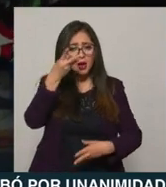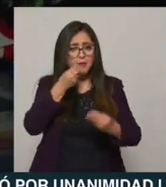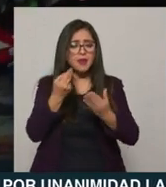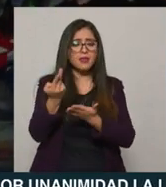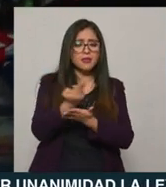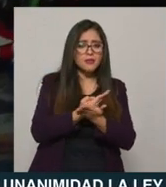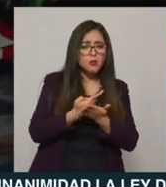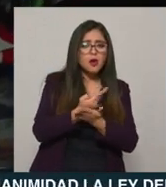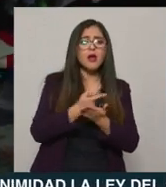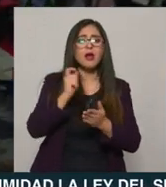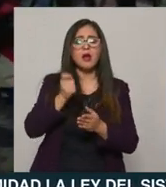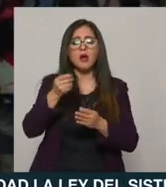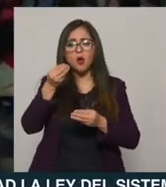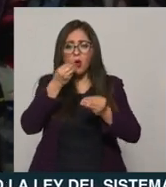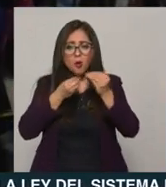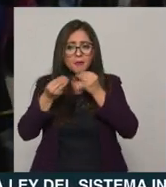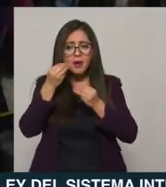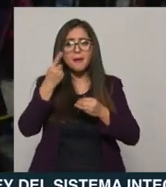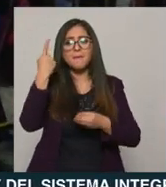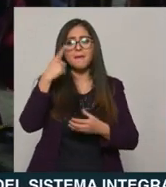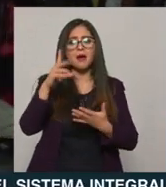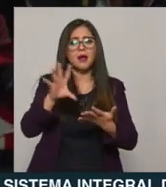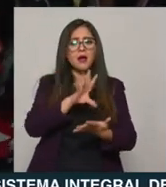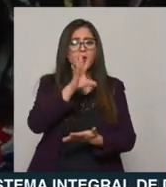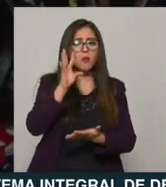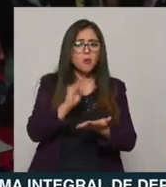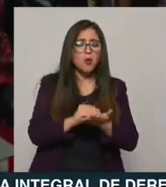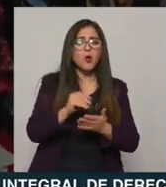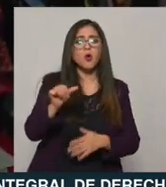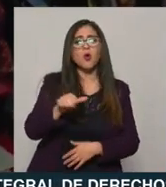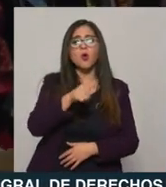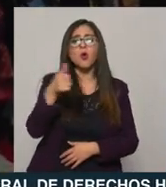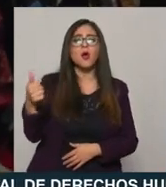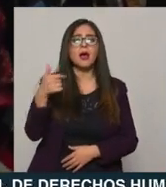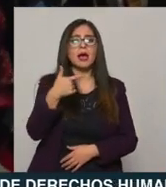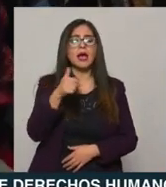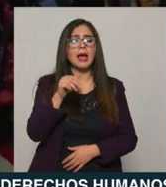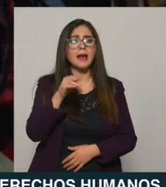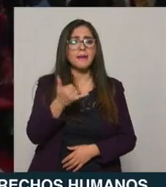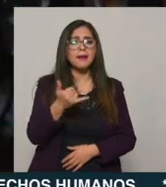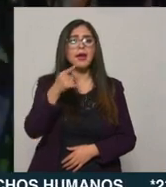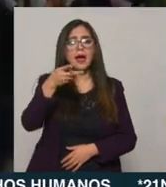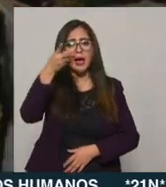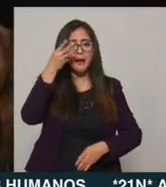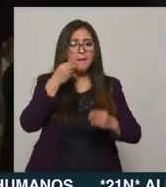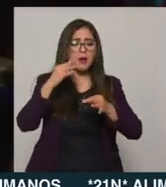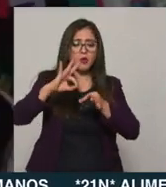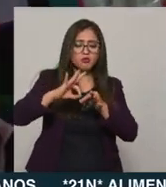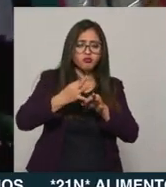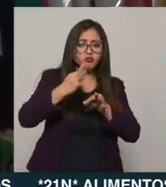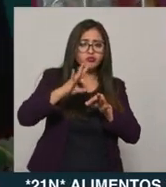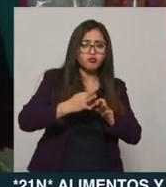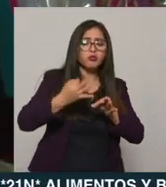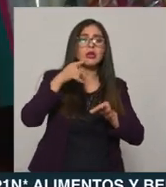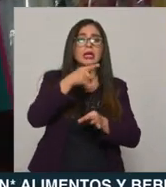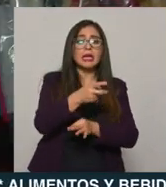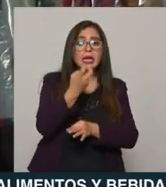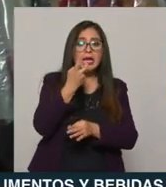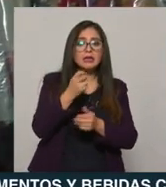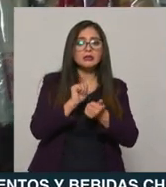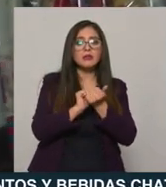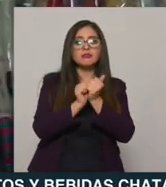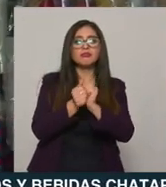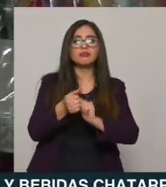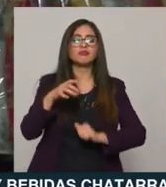a hacer botanas o banquetes para bodas. Otras como Gaby aprenden a coser y bordar, lo que se ha convertido en un